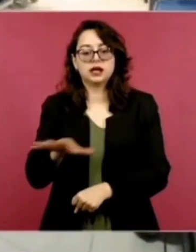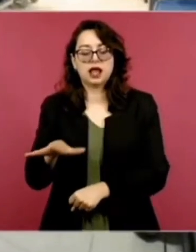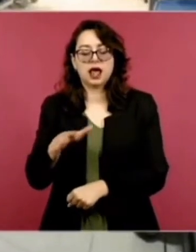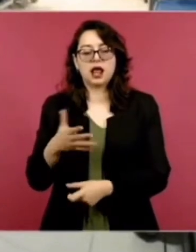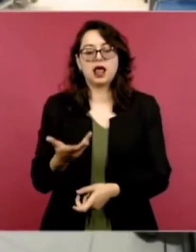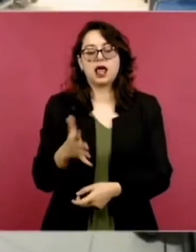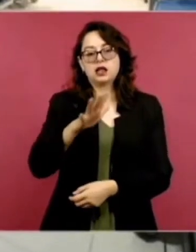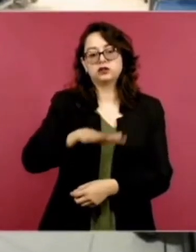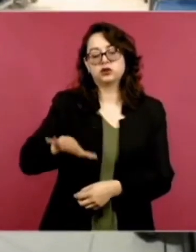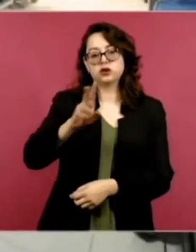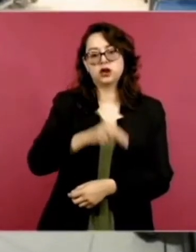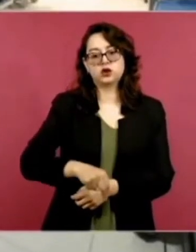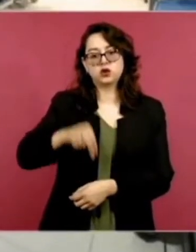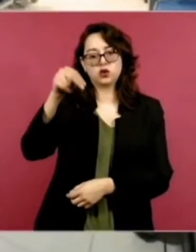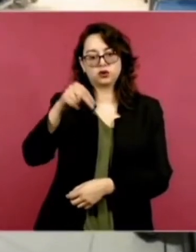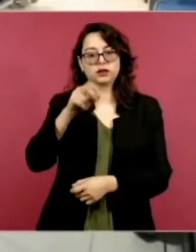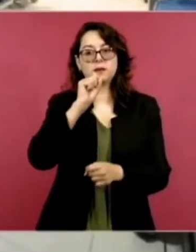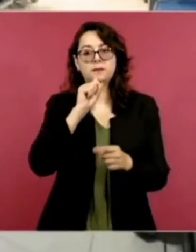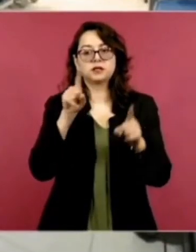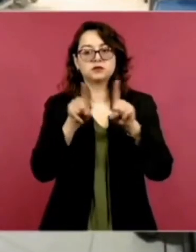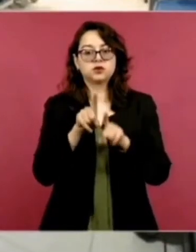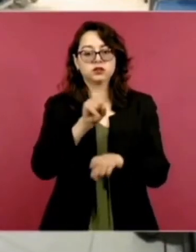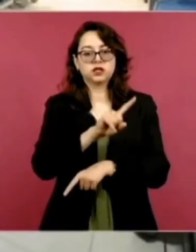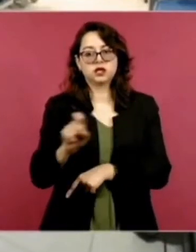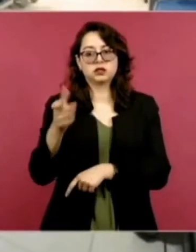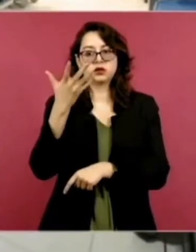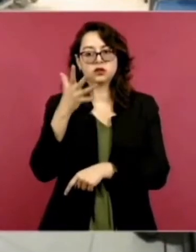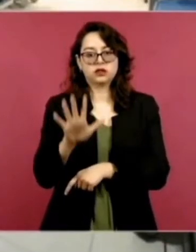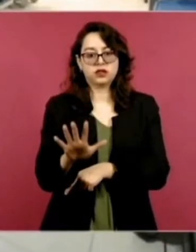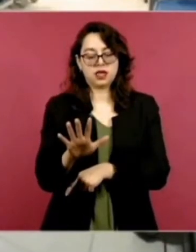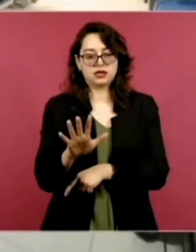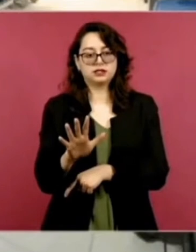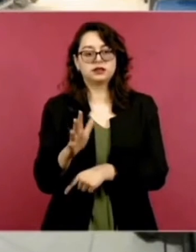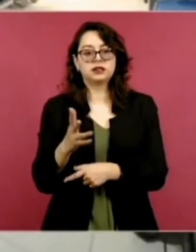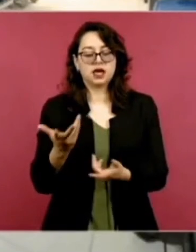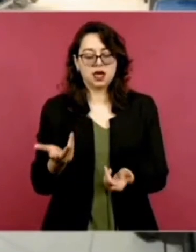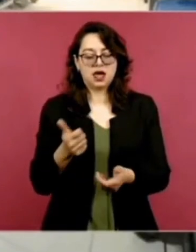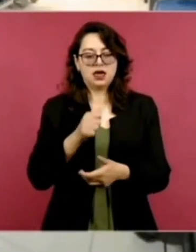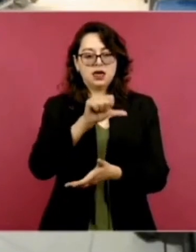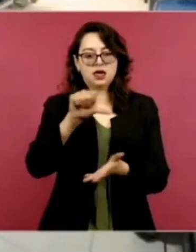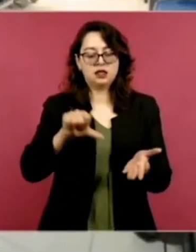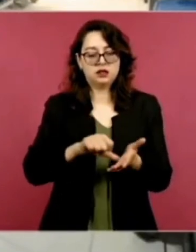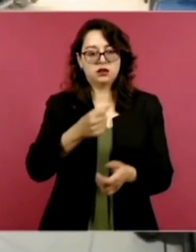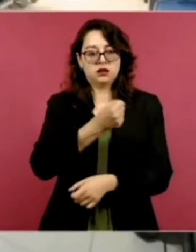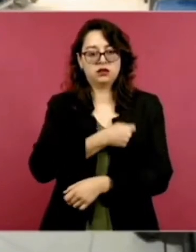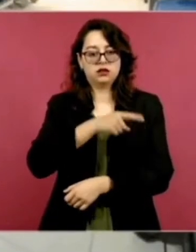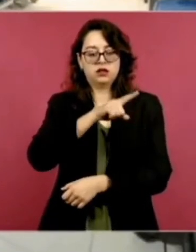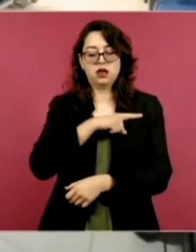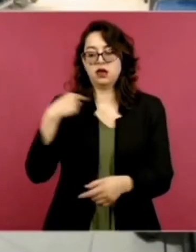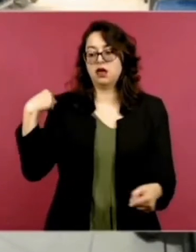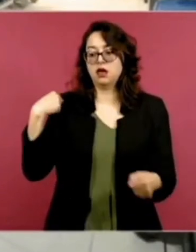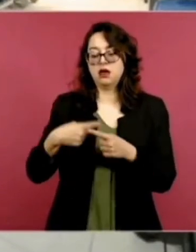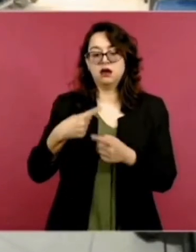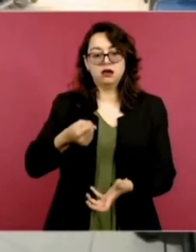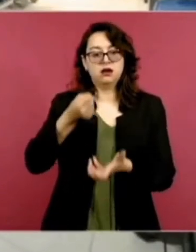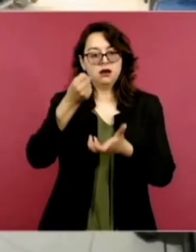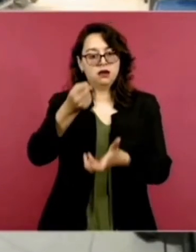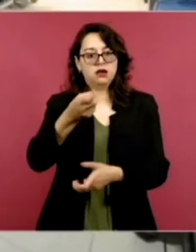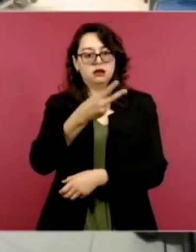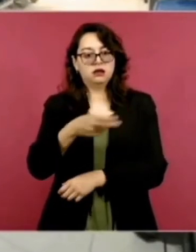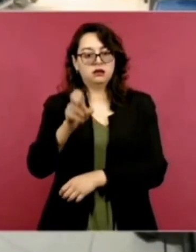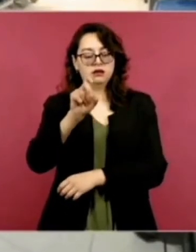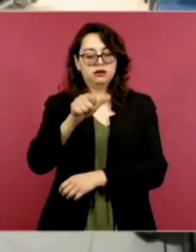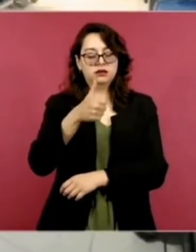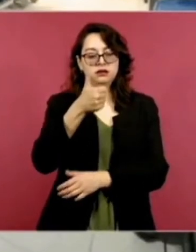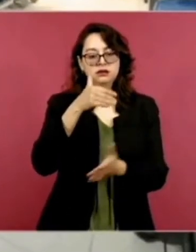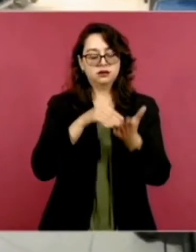Bicentenario, y en 110 de los 1,029 centros de salud. Ha sido una inversión hasta el momento de